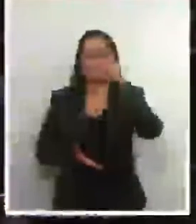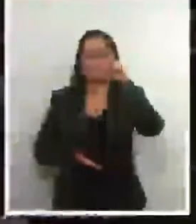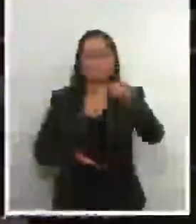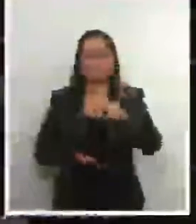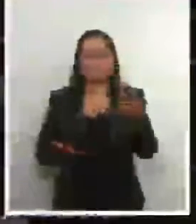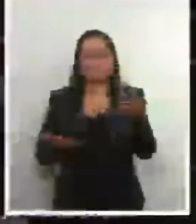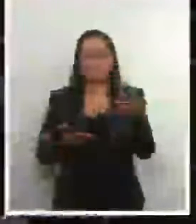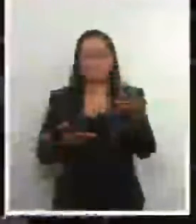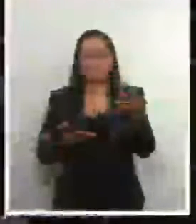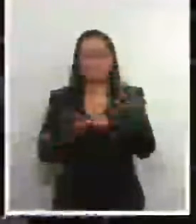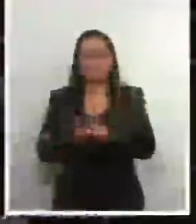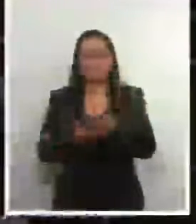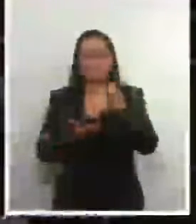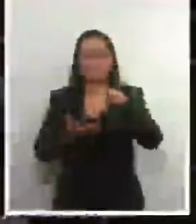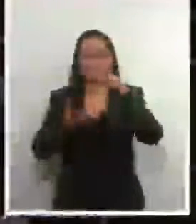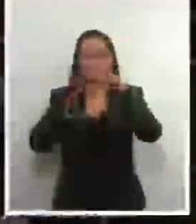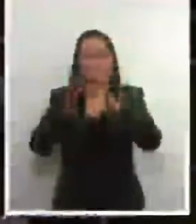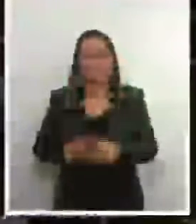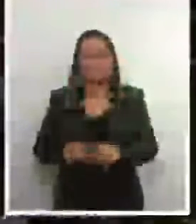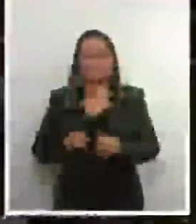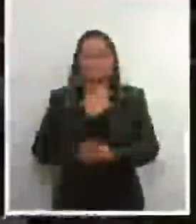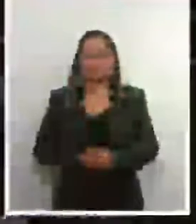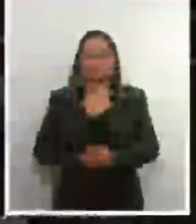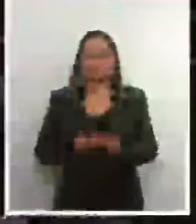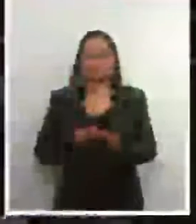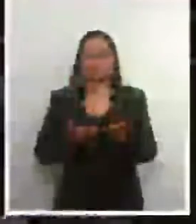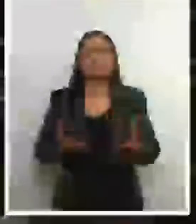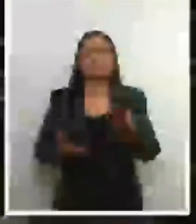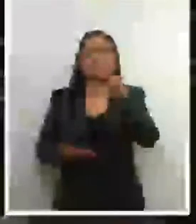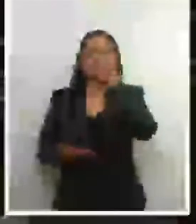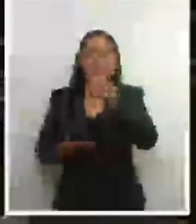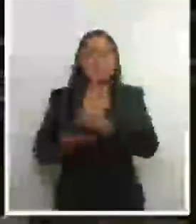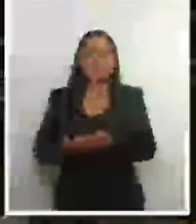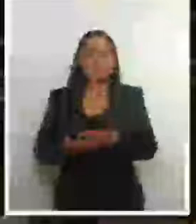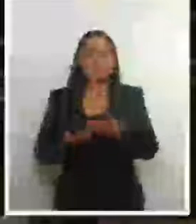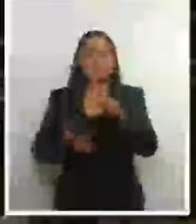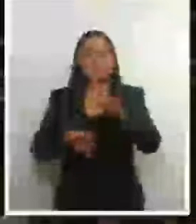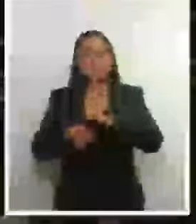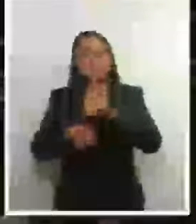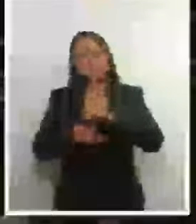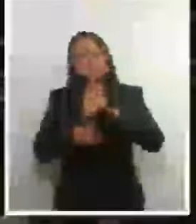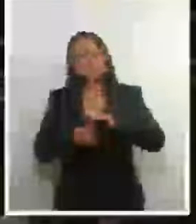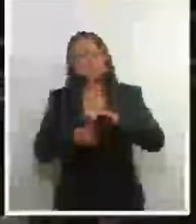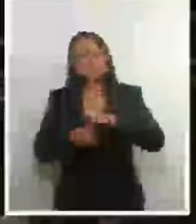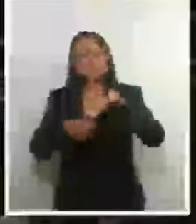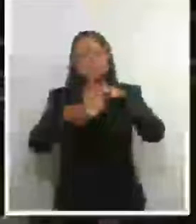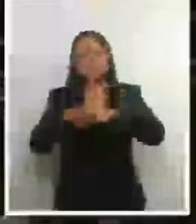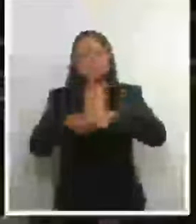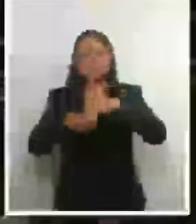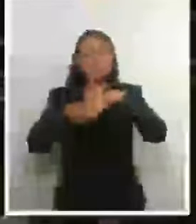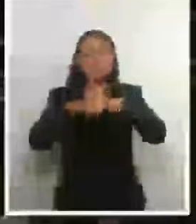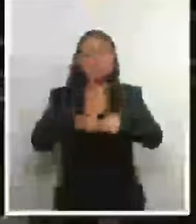Se incorporan al texto. Procedo a la Secretaría a recoger la votación nominal en lo general del